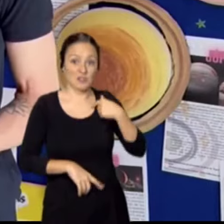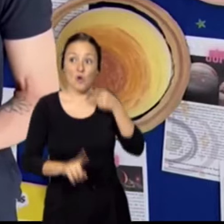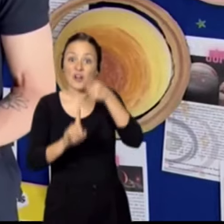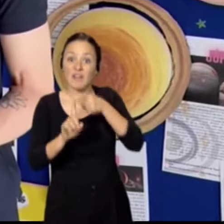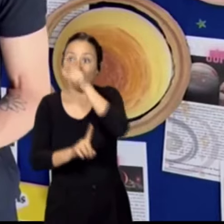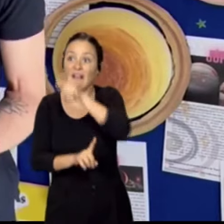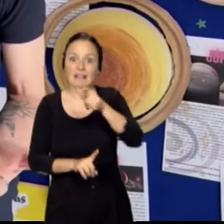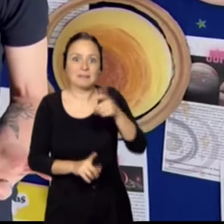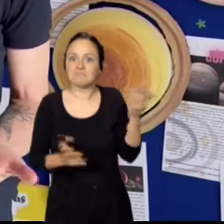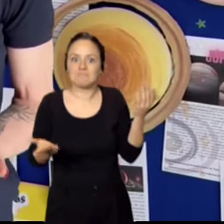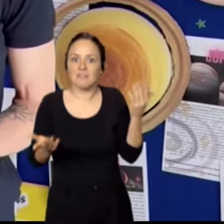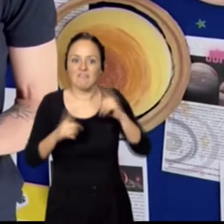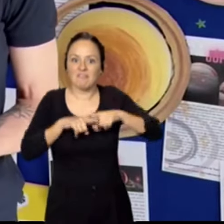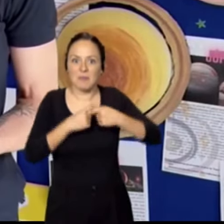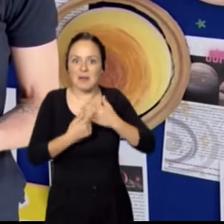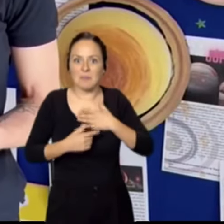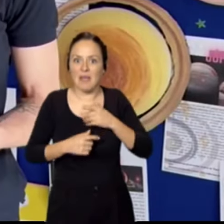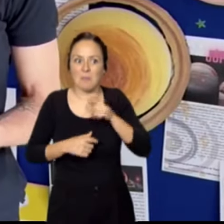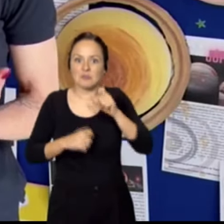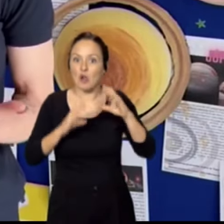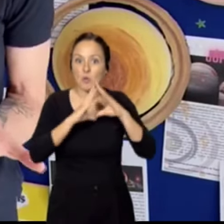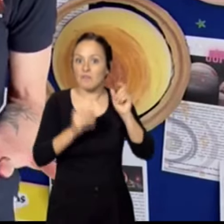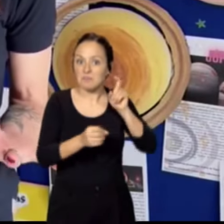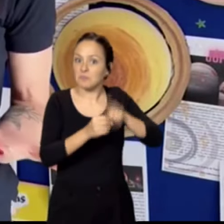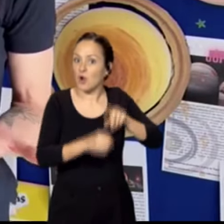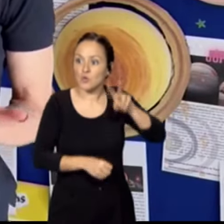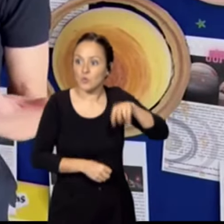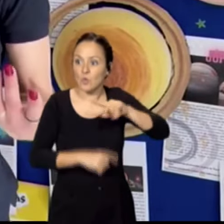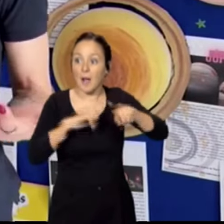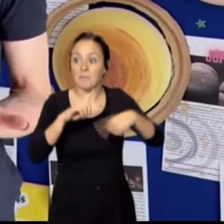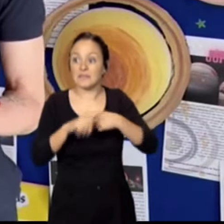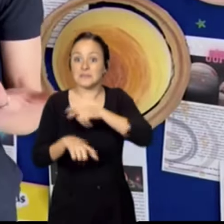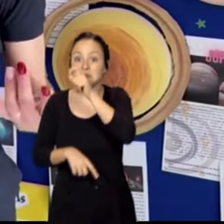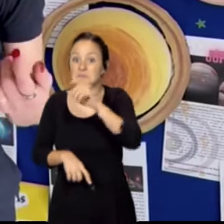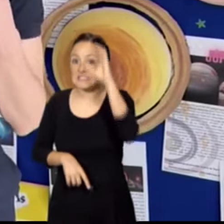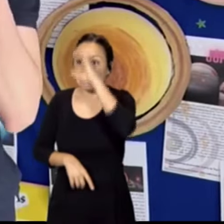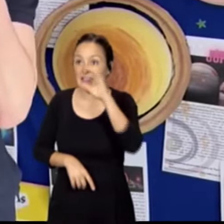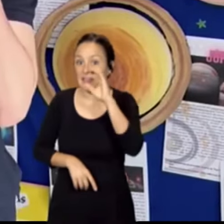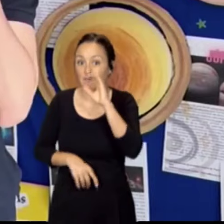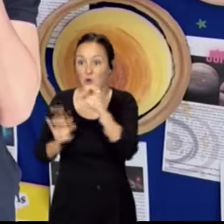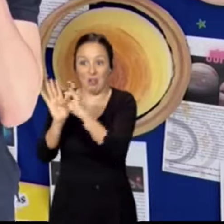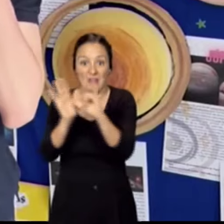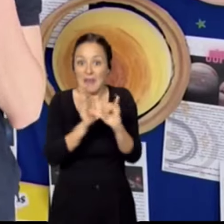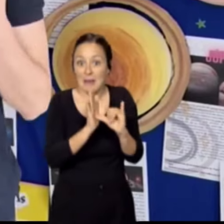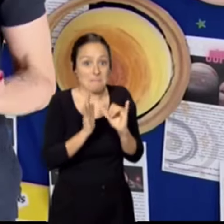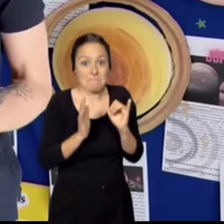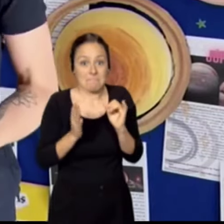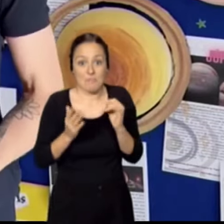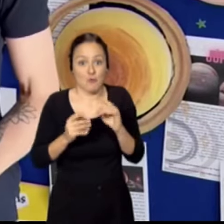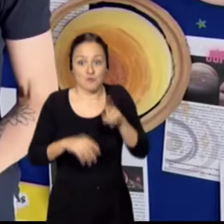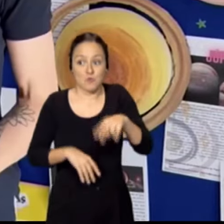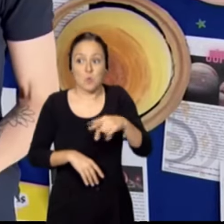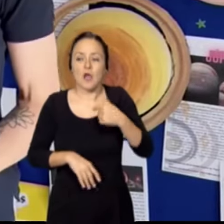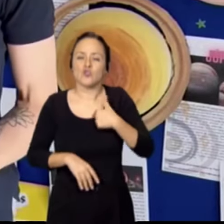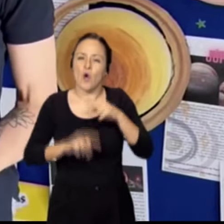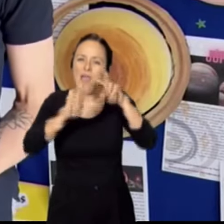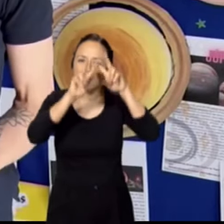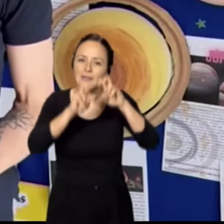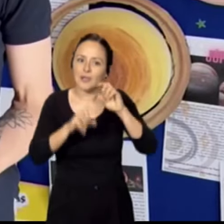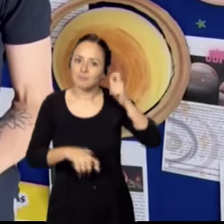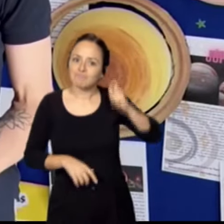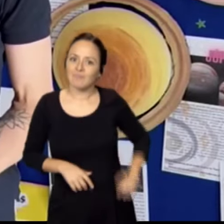mi en mi familia nadie fue a la universidad y yo no conocía a científicos en mi ámbito más cercano me quise dedicar a la investigación porque